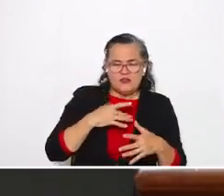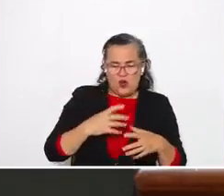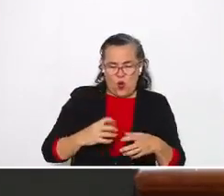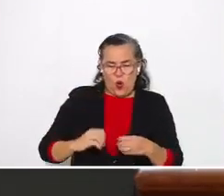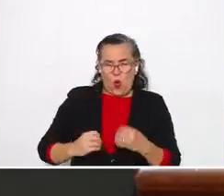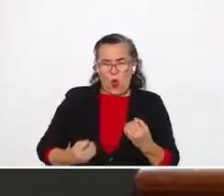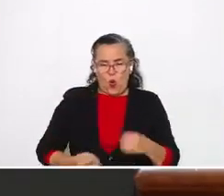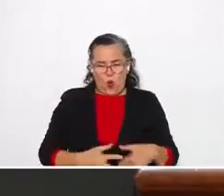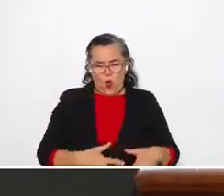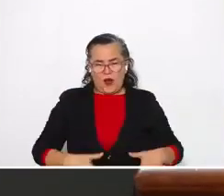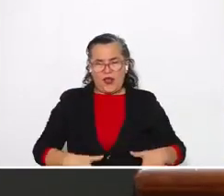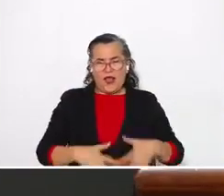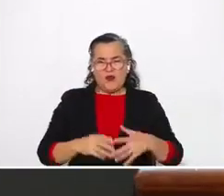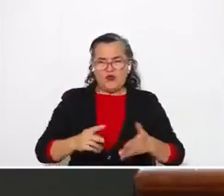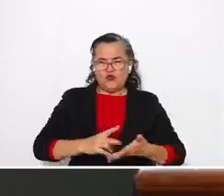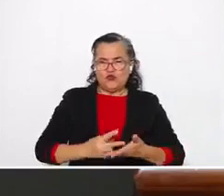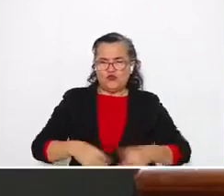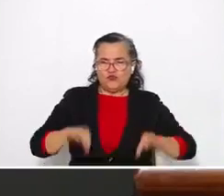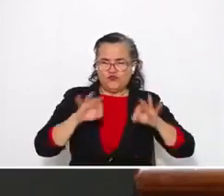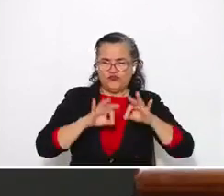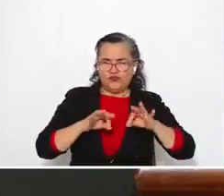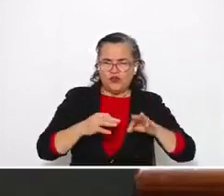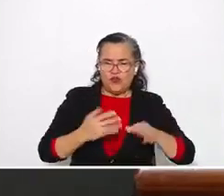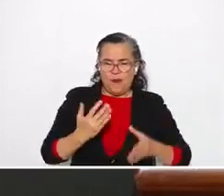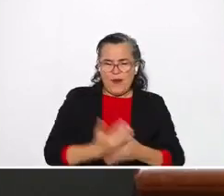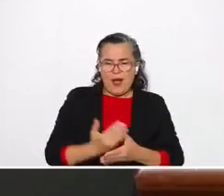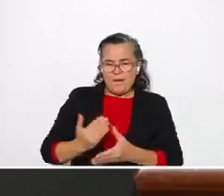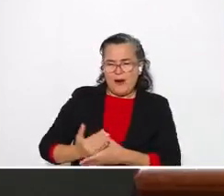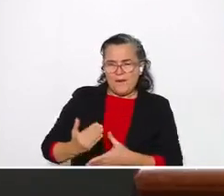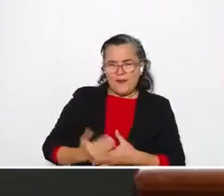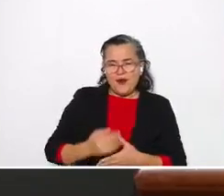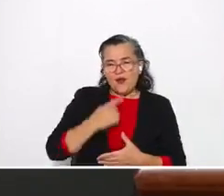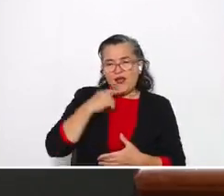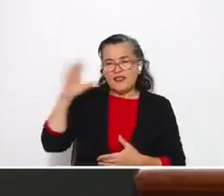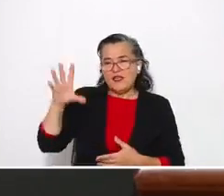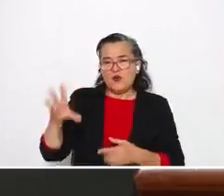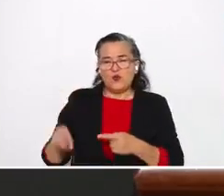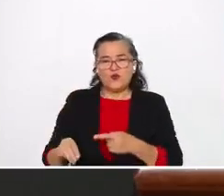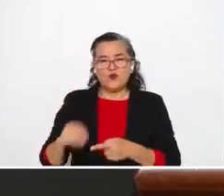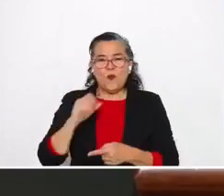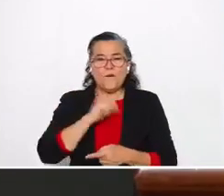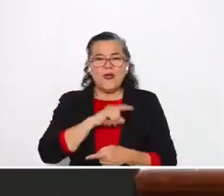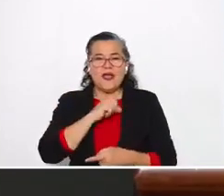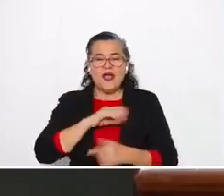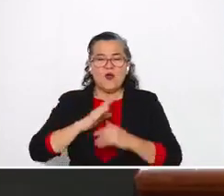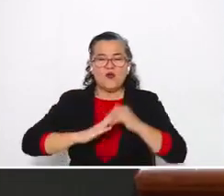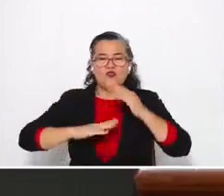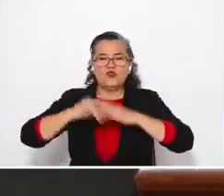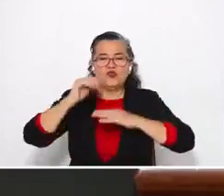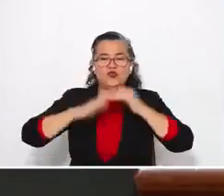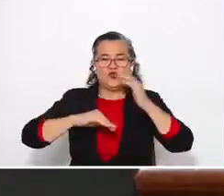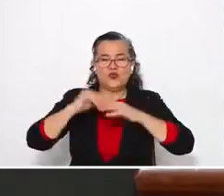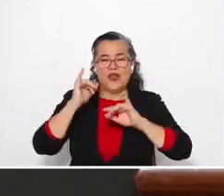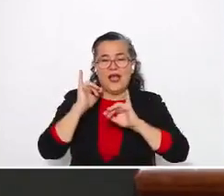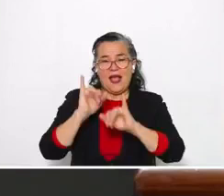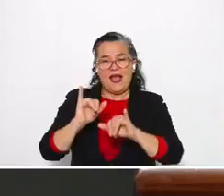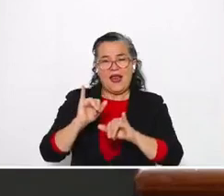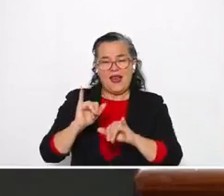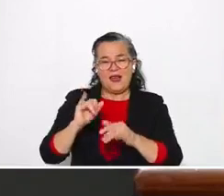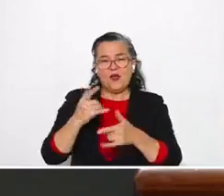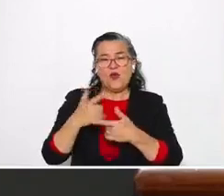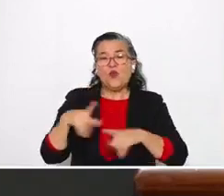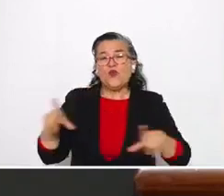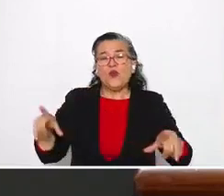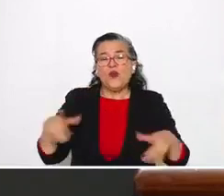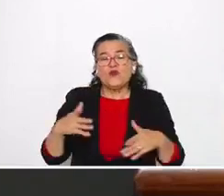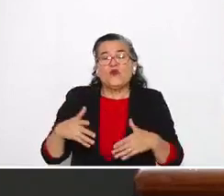vitales, constituyéndose en lo que los obispos africanos llaman un pecado estructural, cuya expiación no